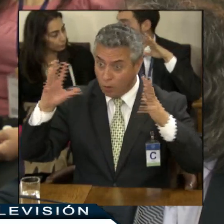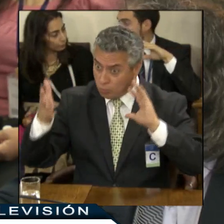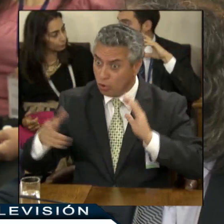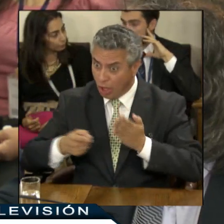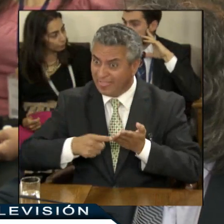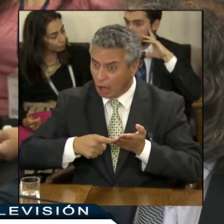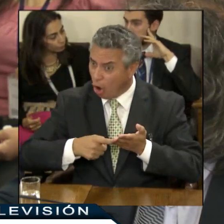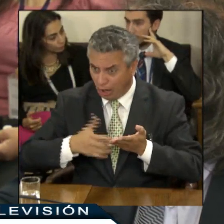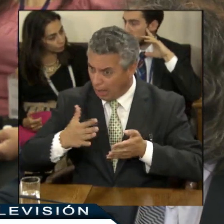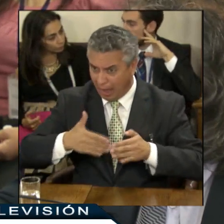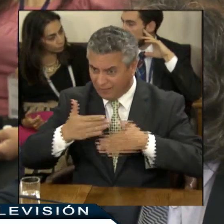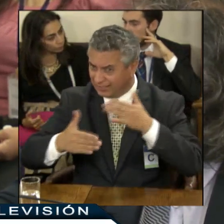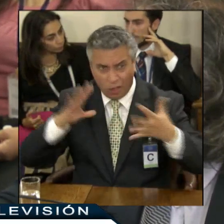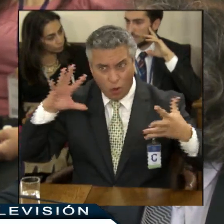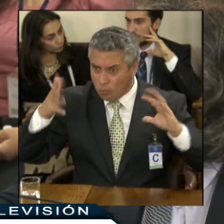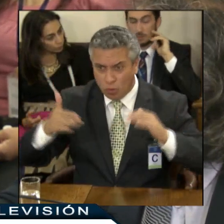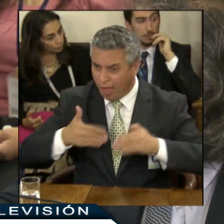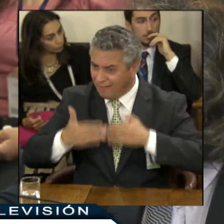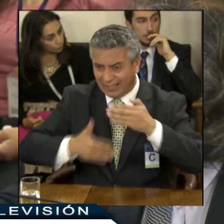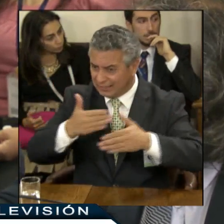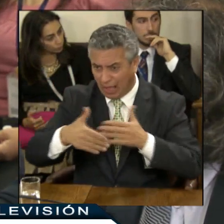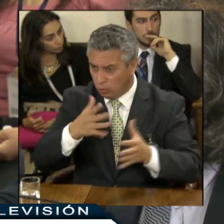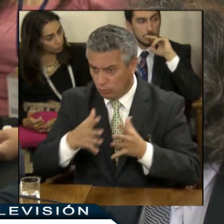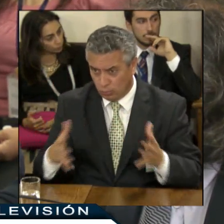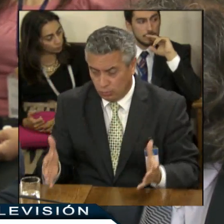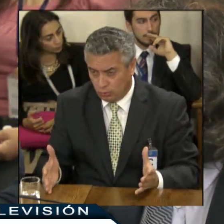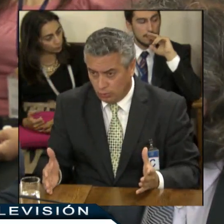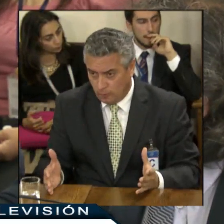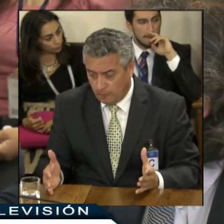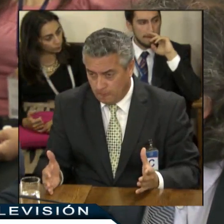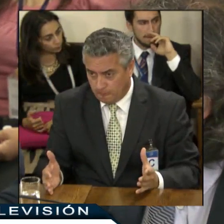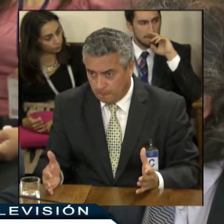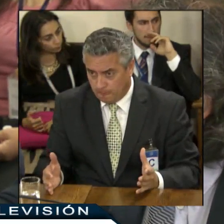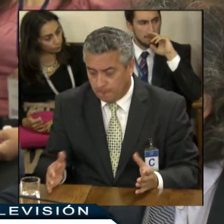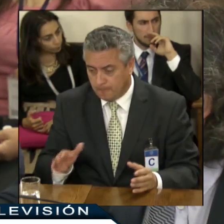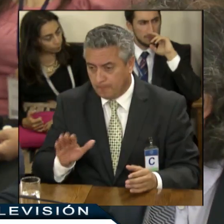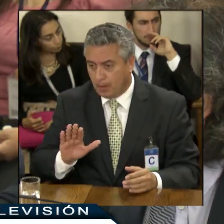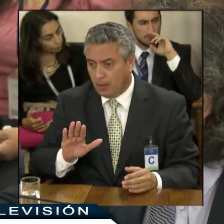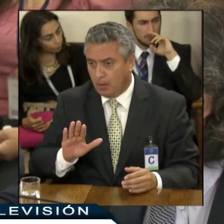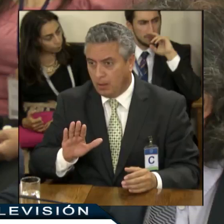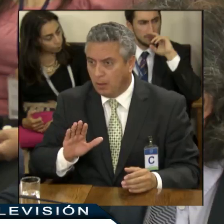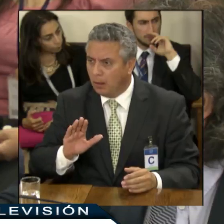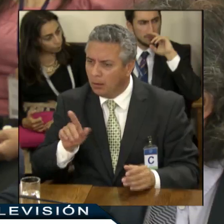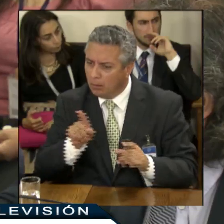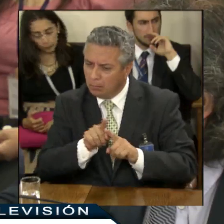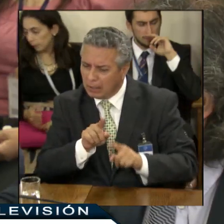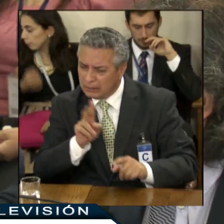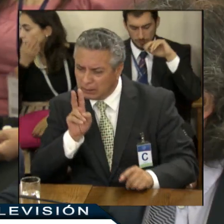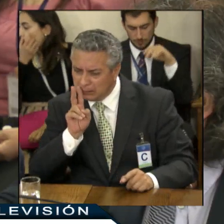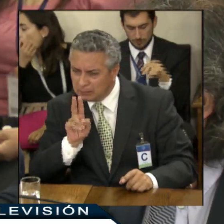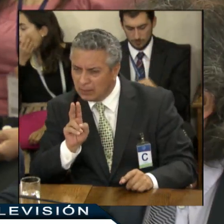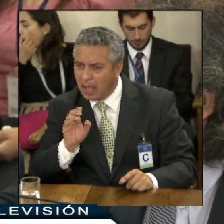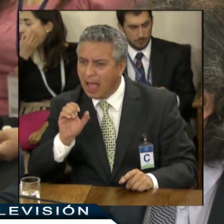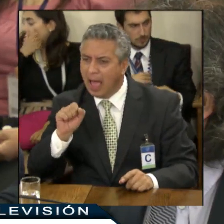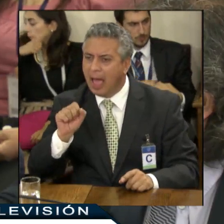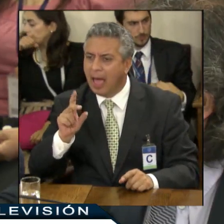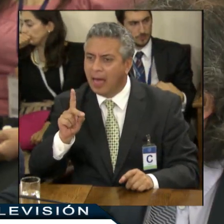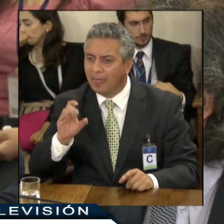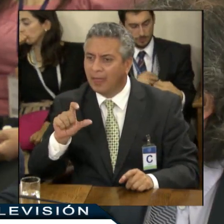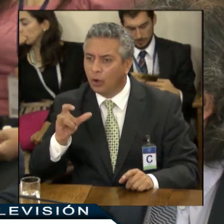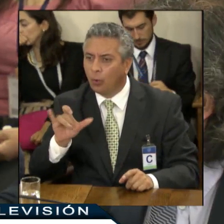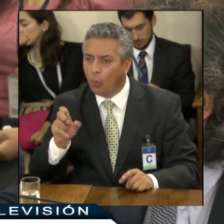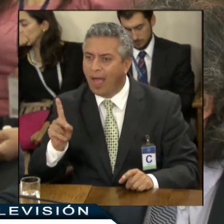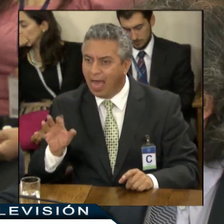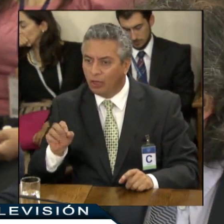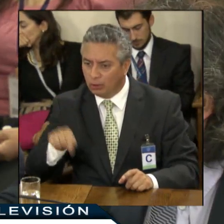tecnología avanzado entonces e no no no parece adecuado cierto que en Chile